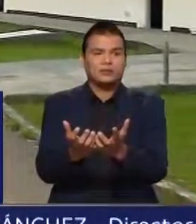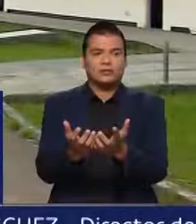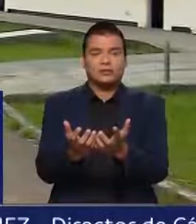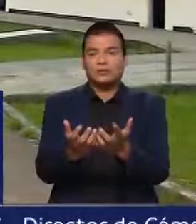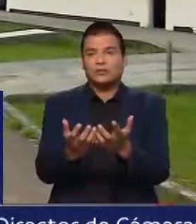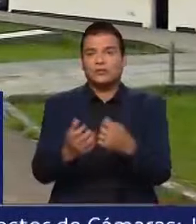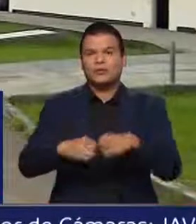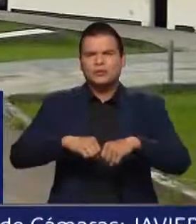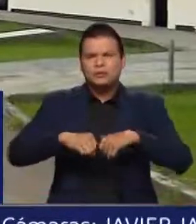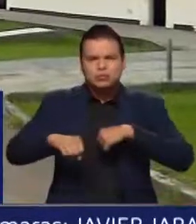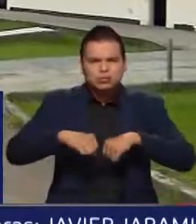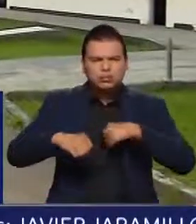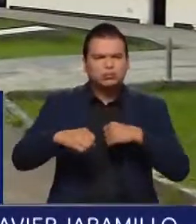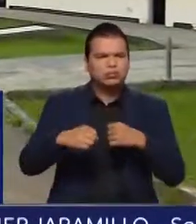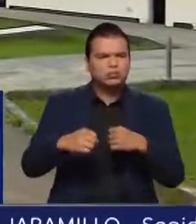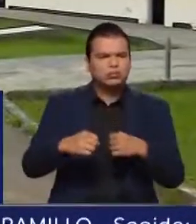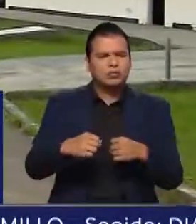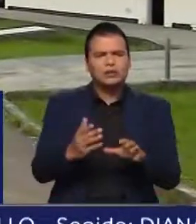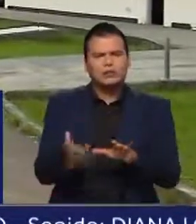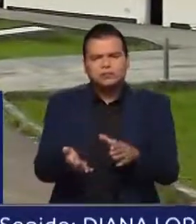adelante